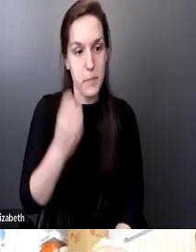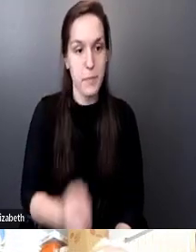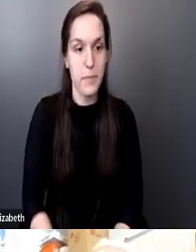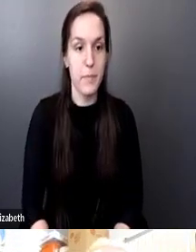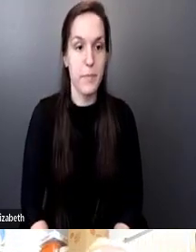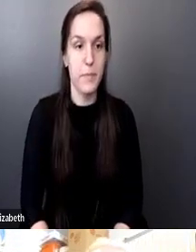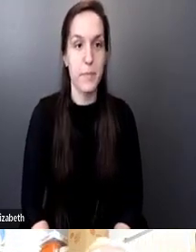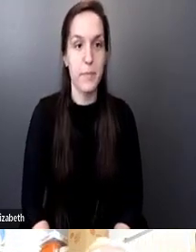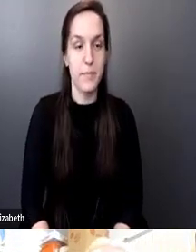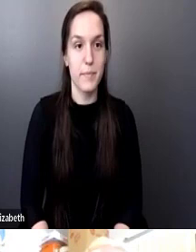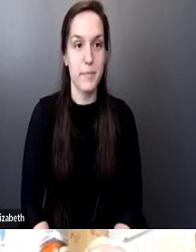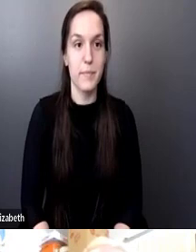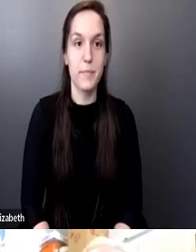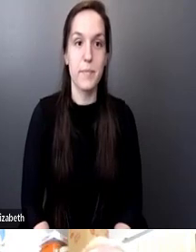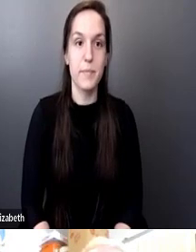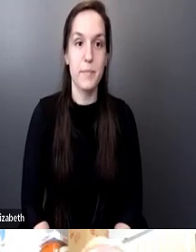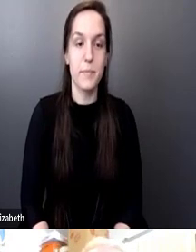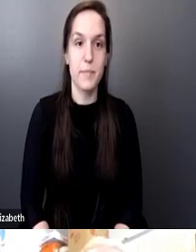de las señas ASL.